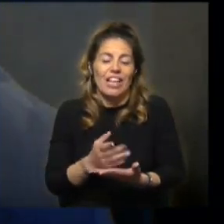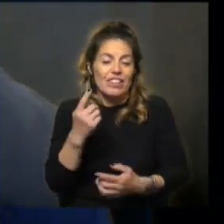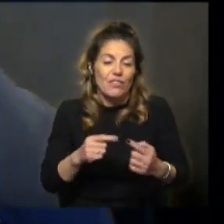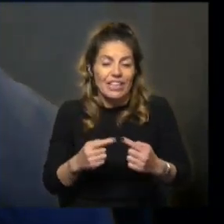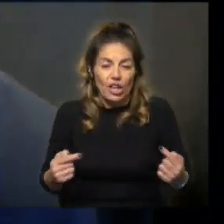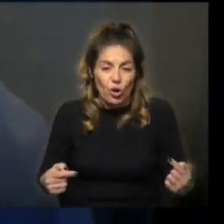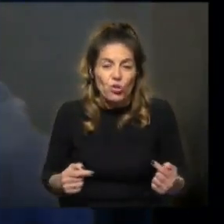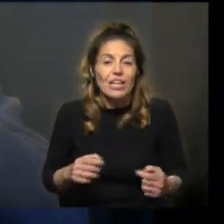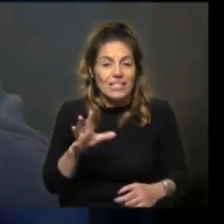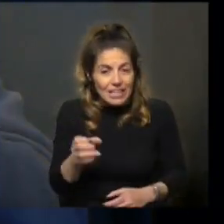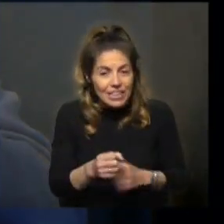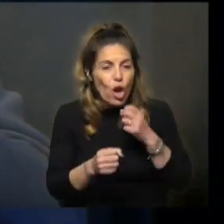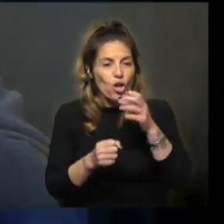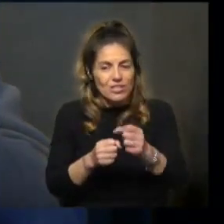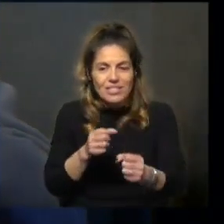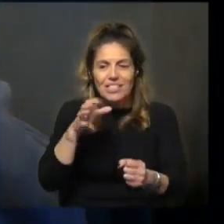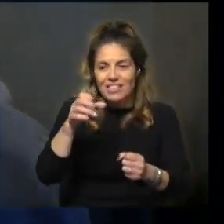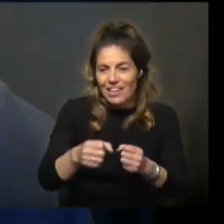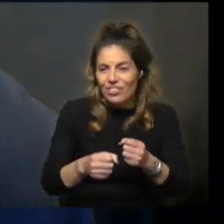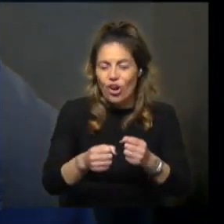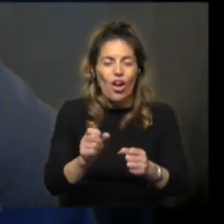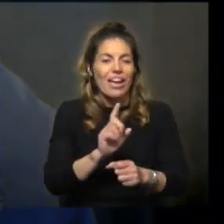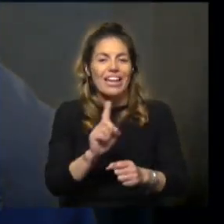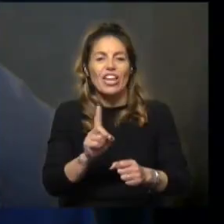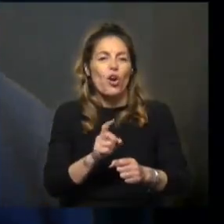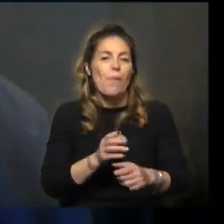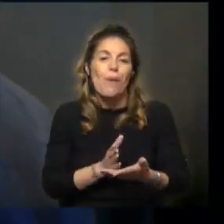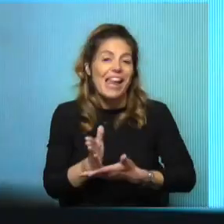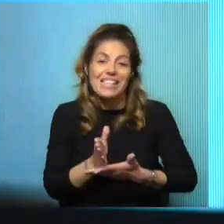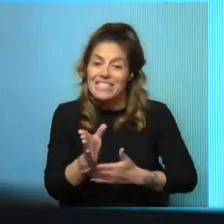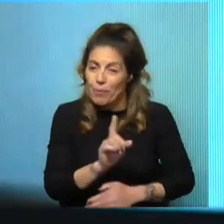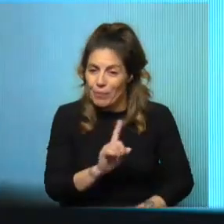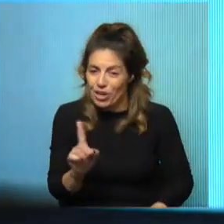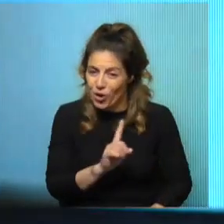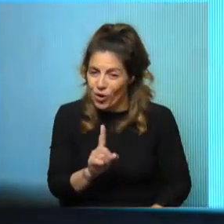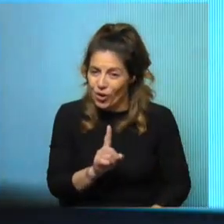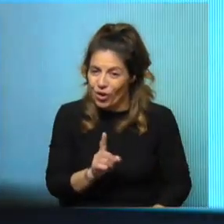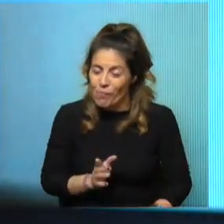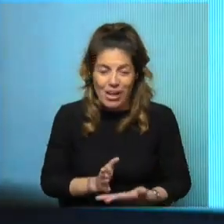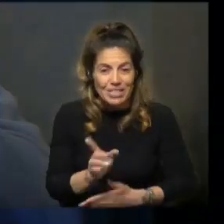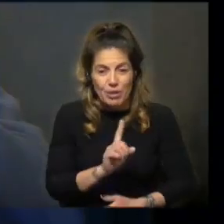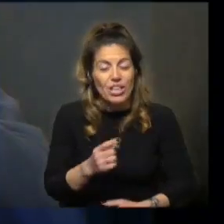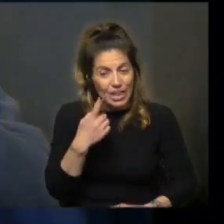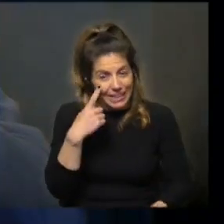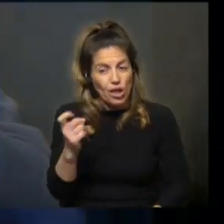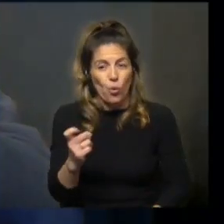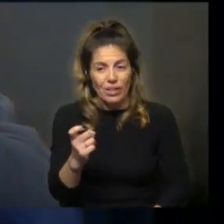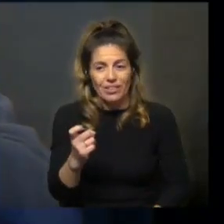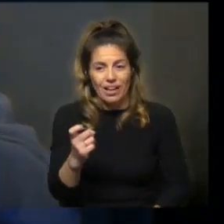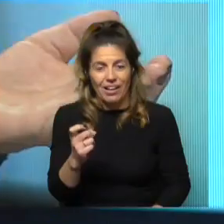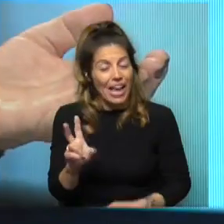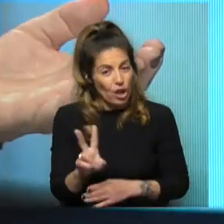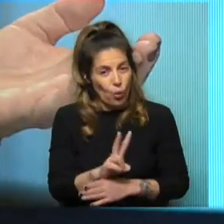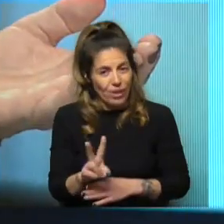cosas que se han ido consiguiendo que no están para siempre eso también hay que tener en cuenta hay que está